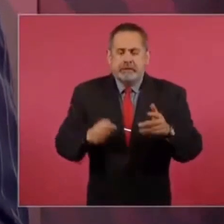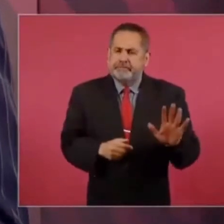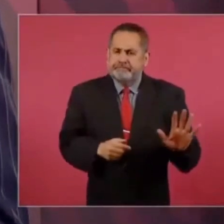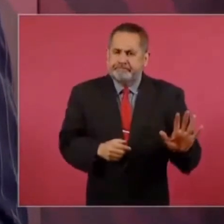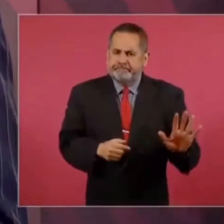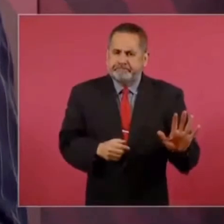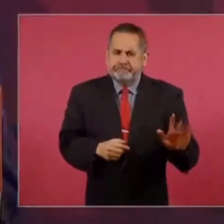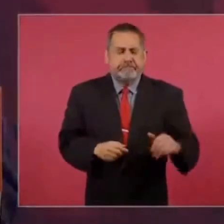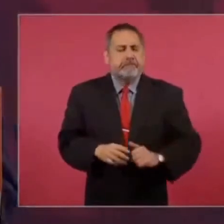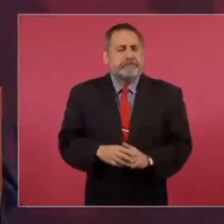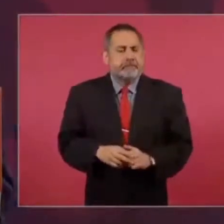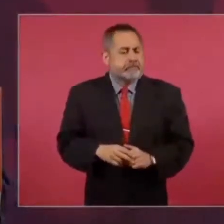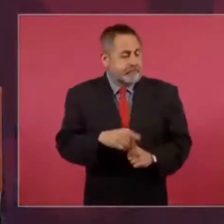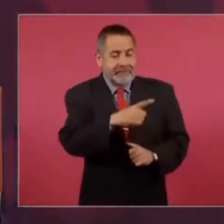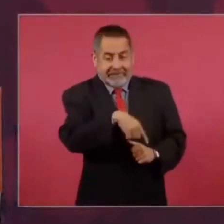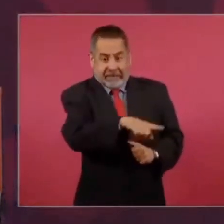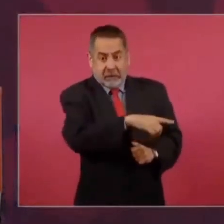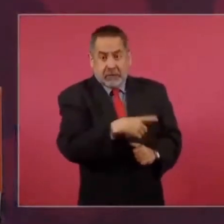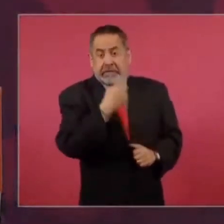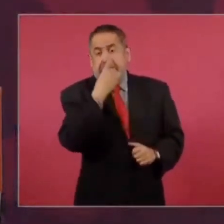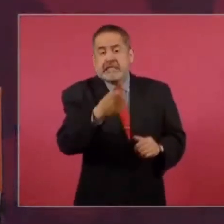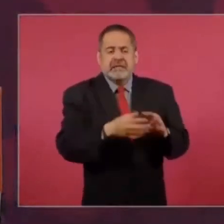Decían, eso